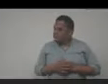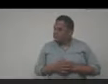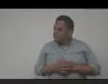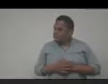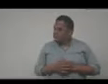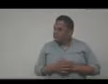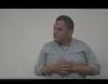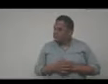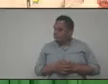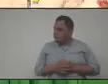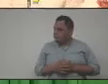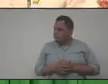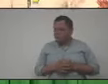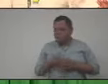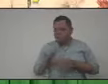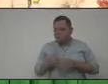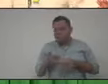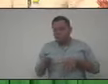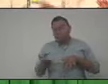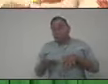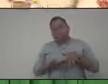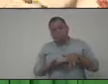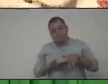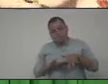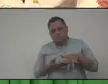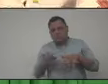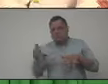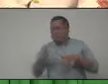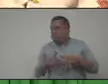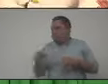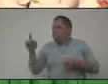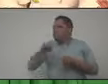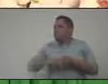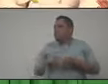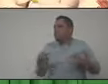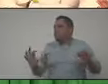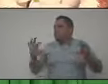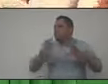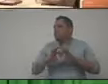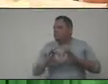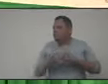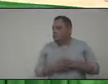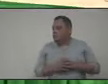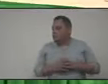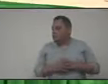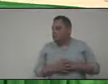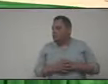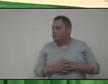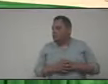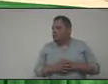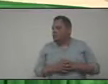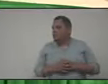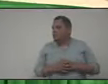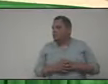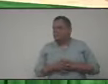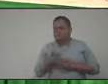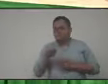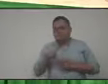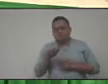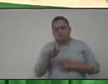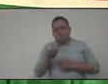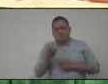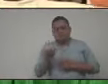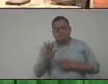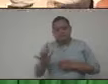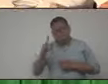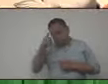¿cómo así? ¿Ella nació con la malformación y estaba afiliada ya a Capresoca o cómo fue el tema? Sarita nació